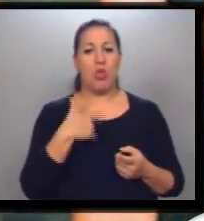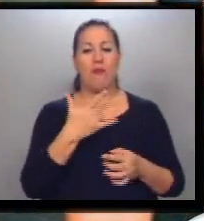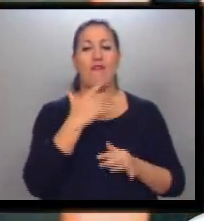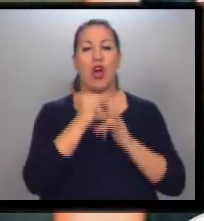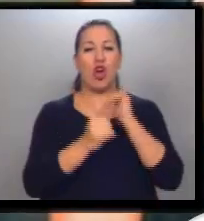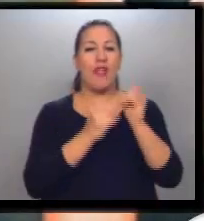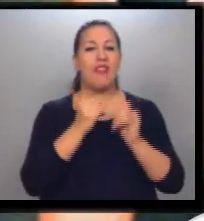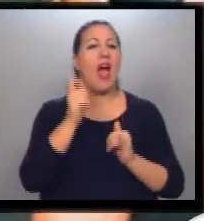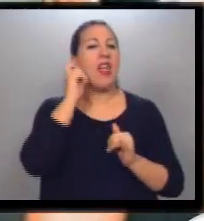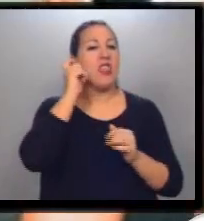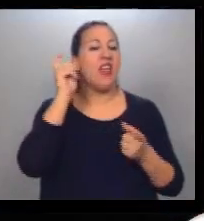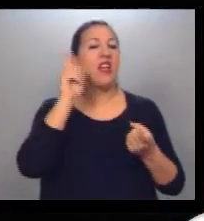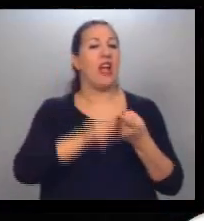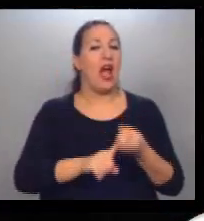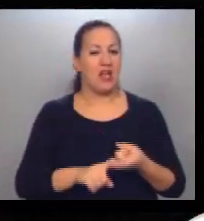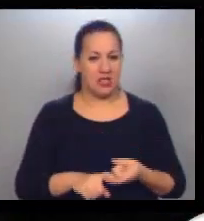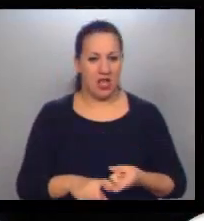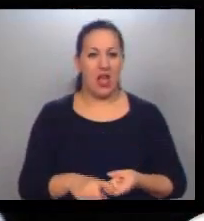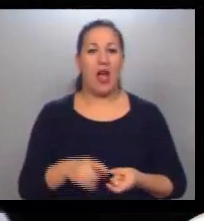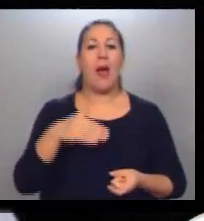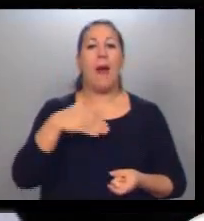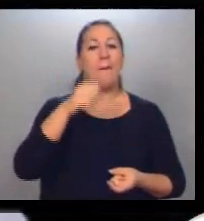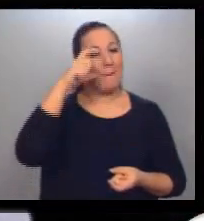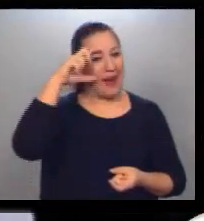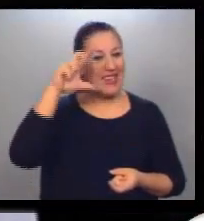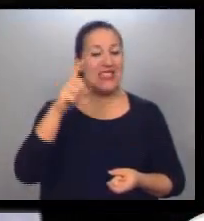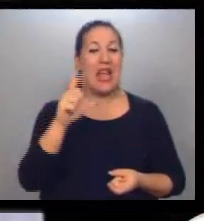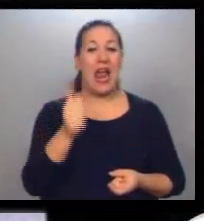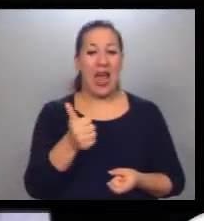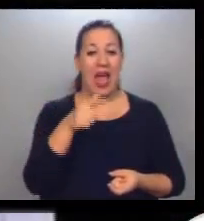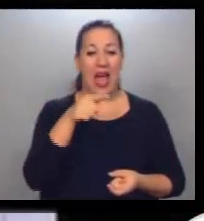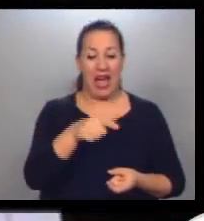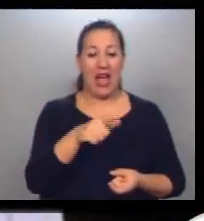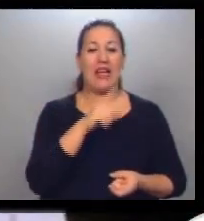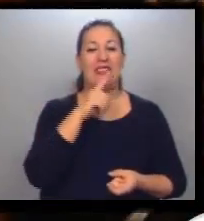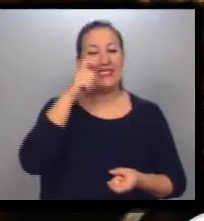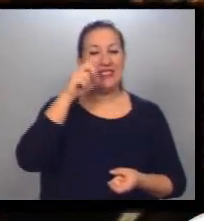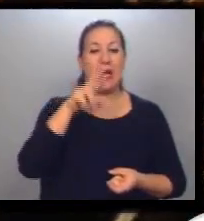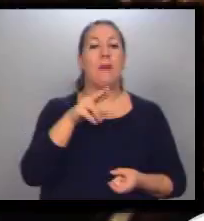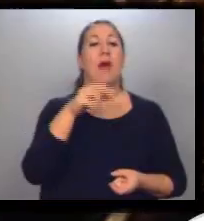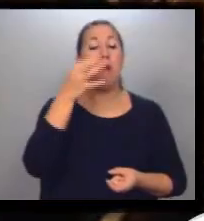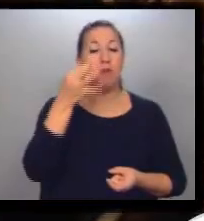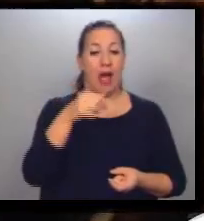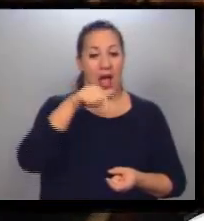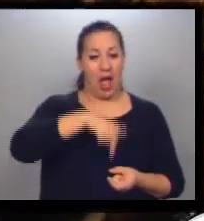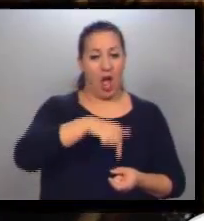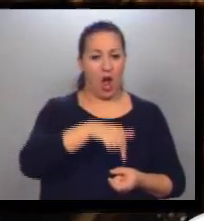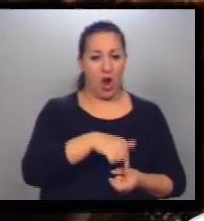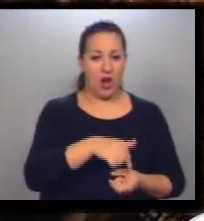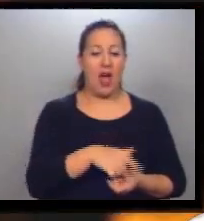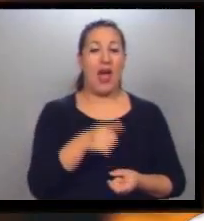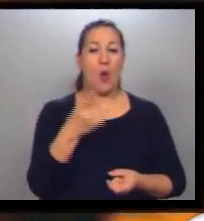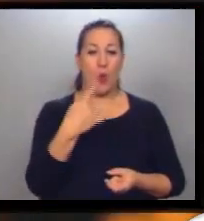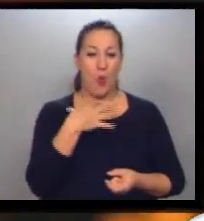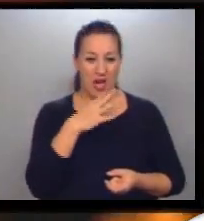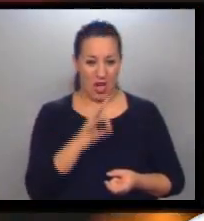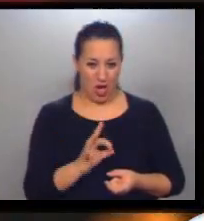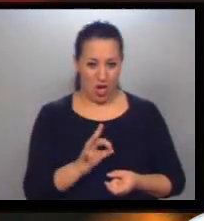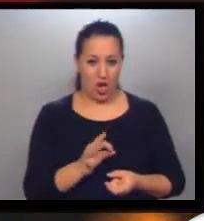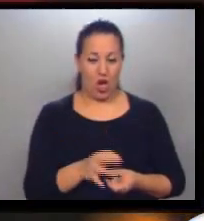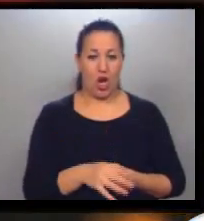a qué edad se casó con ella. A ver, Marcela Tedeschi Araujo Temer. Actualmente tienen, además de ese hijo del que les voy a hablar